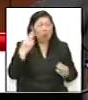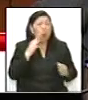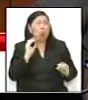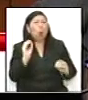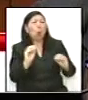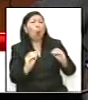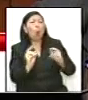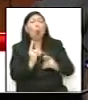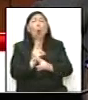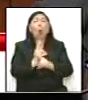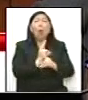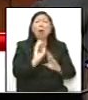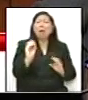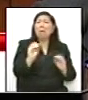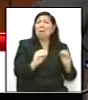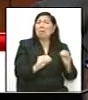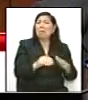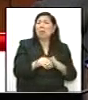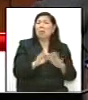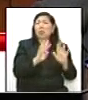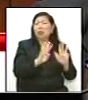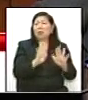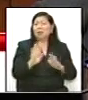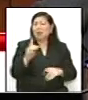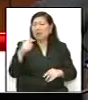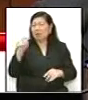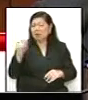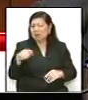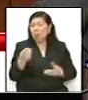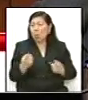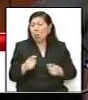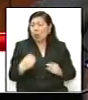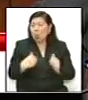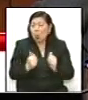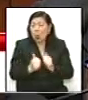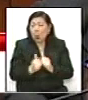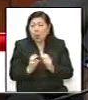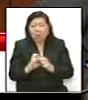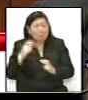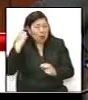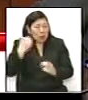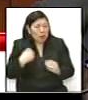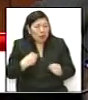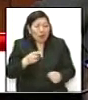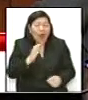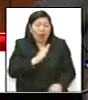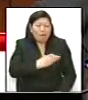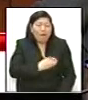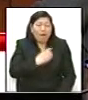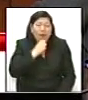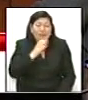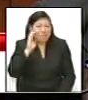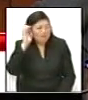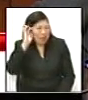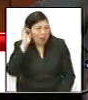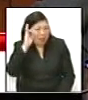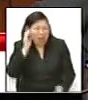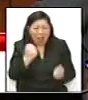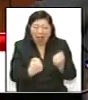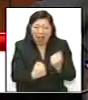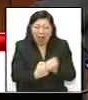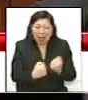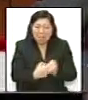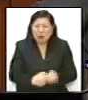políticos, que si él ha votado el 92% de las veces con nosotros, entonces nosotros estamos preocupadísimos y tenemos que